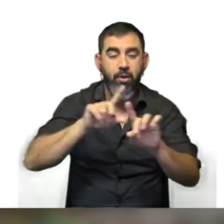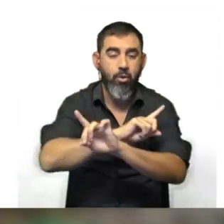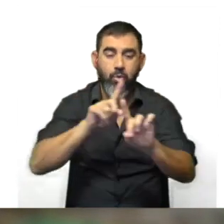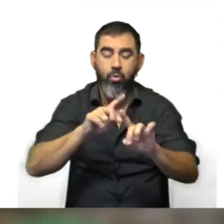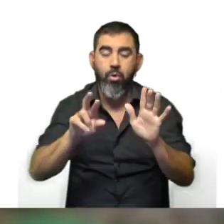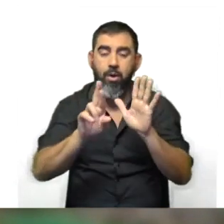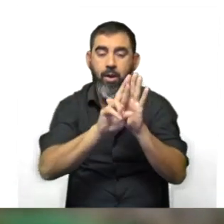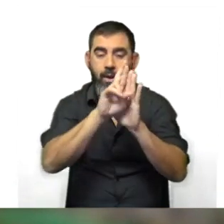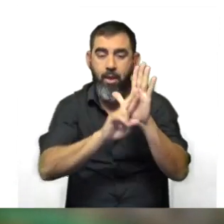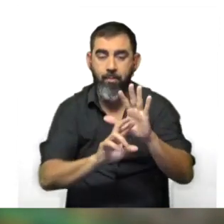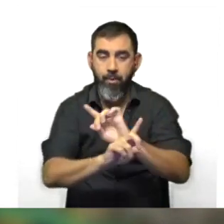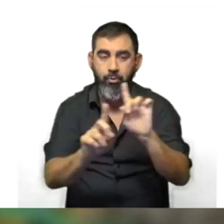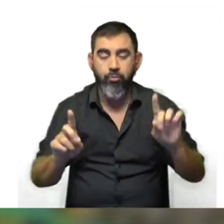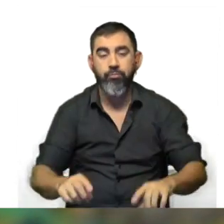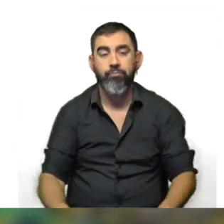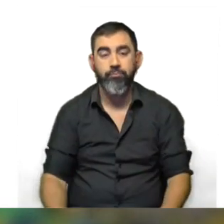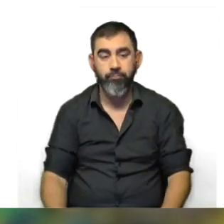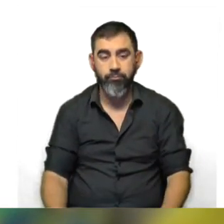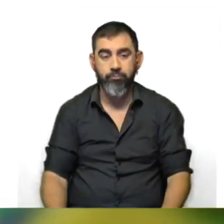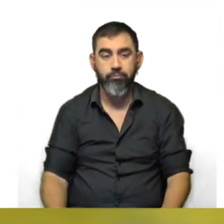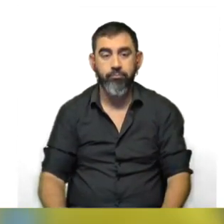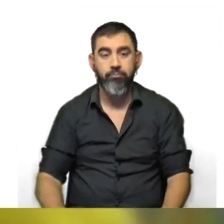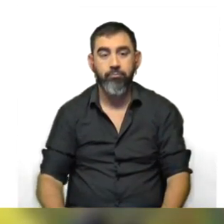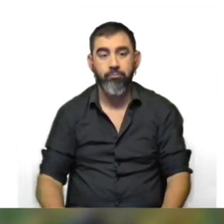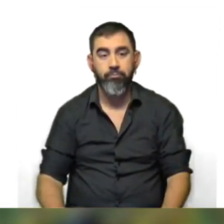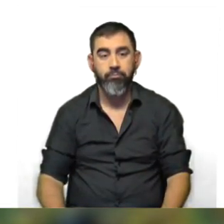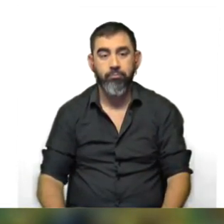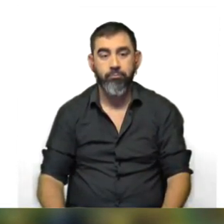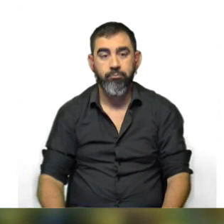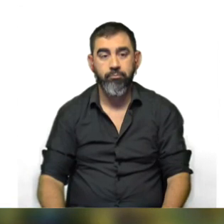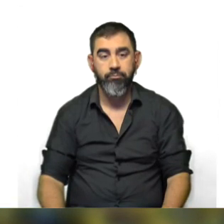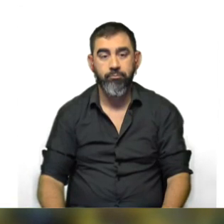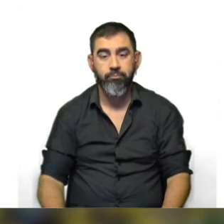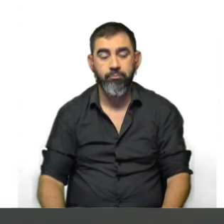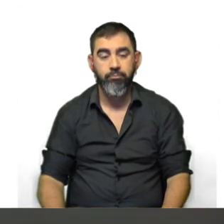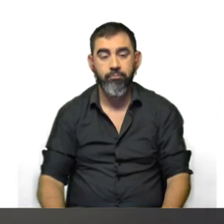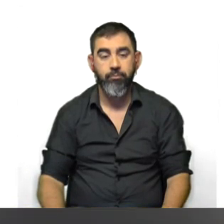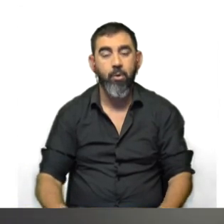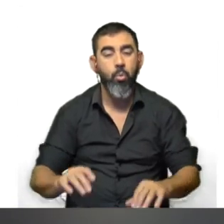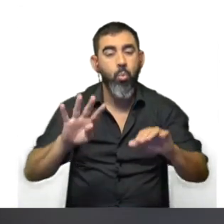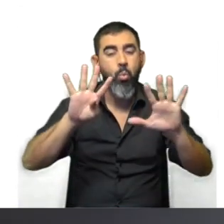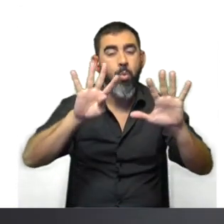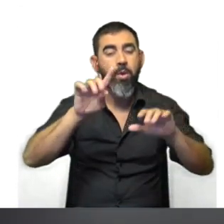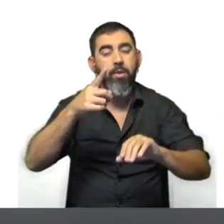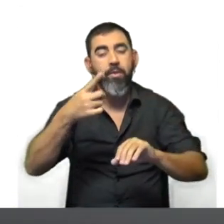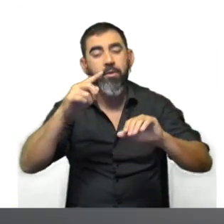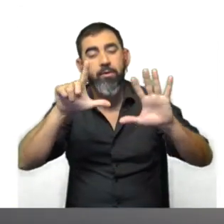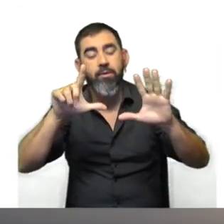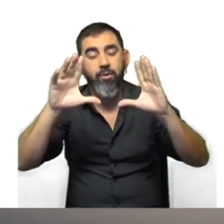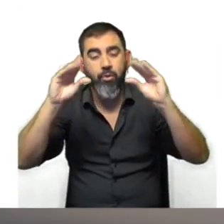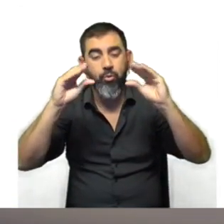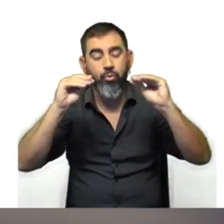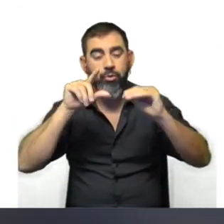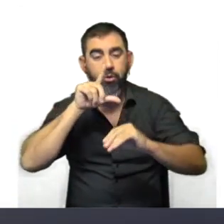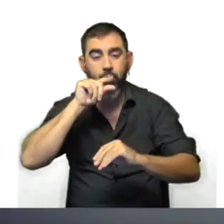a la regla dijo bolsonaro echando un poquito de nafta no nueve nueve diecisiete dice ese